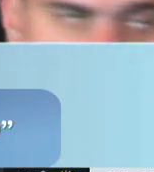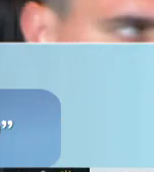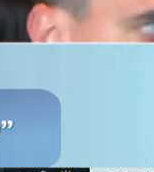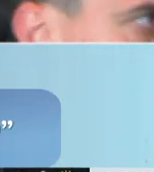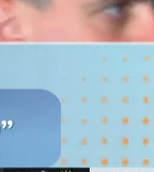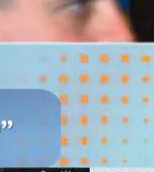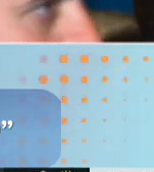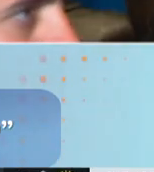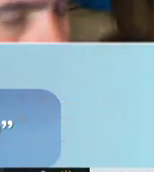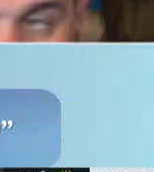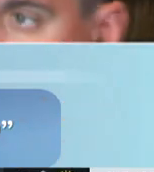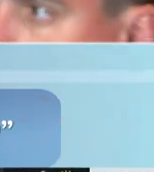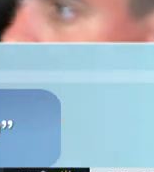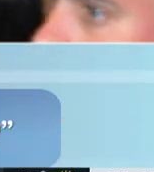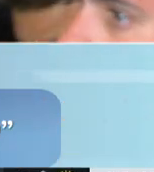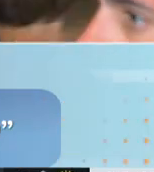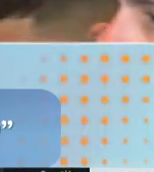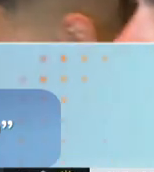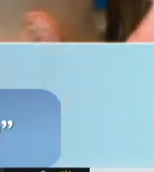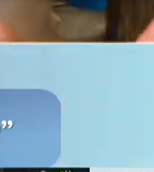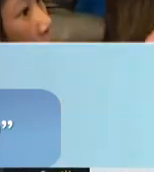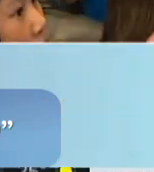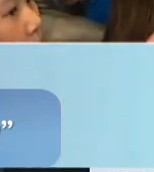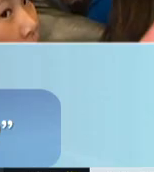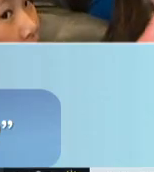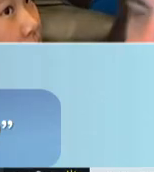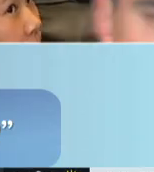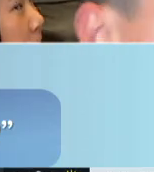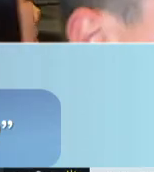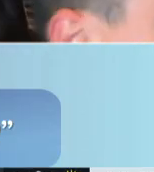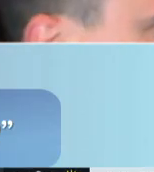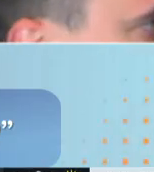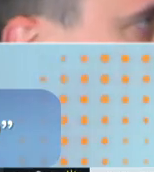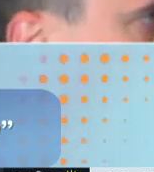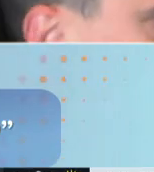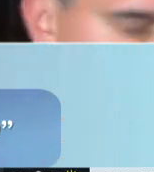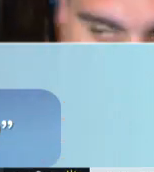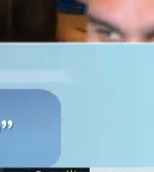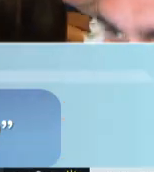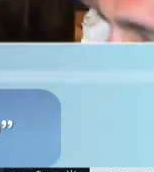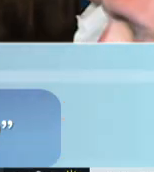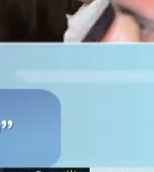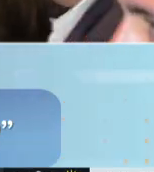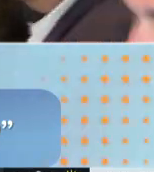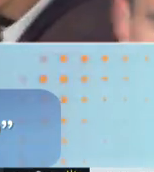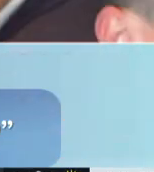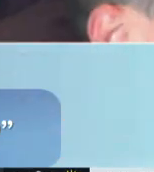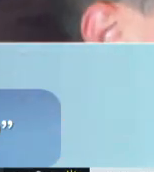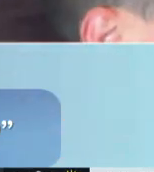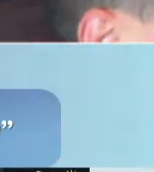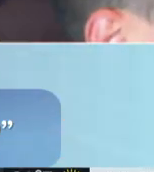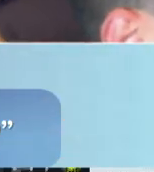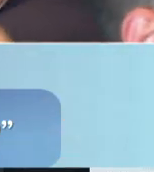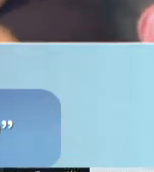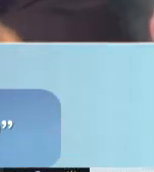noche. Quiero decirles desde lo personal que traté de dejar todo lo mejor de mí en esta